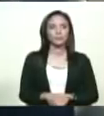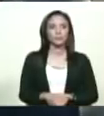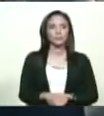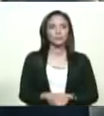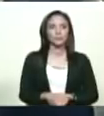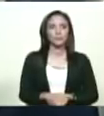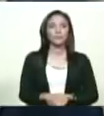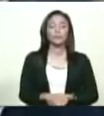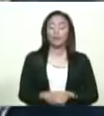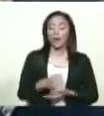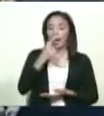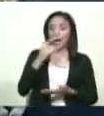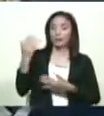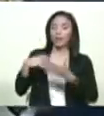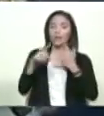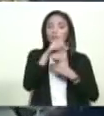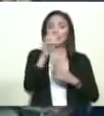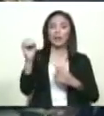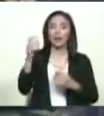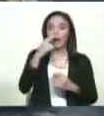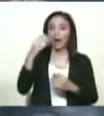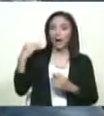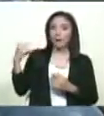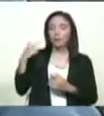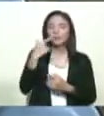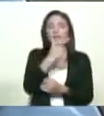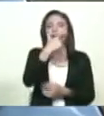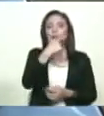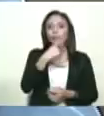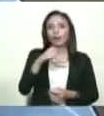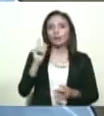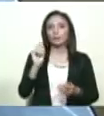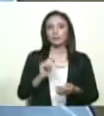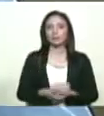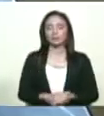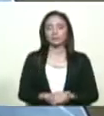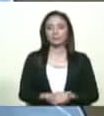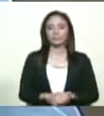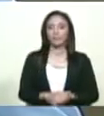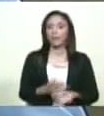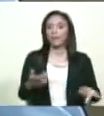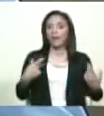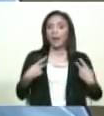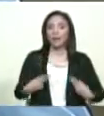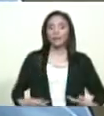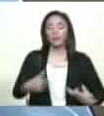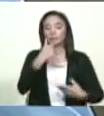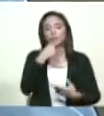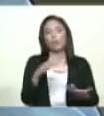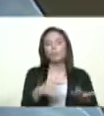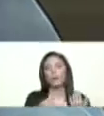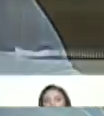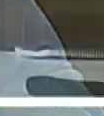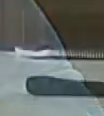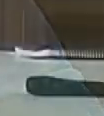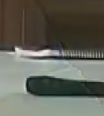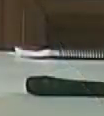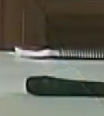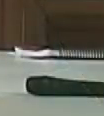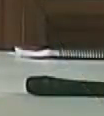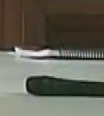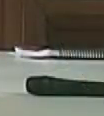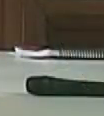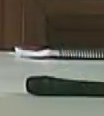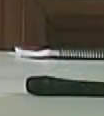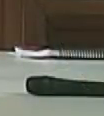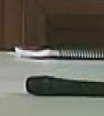hace 100 años la vida era más simple 100 150 póngale y de